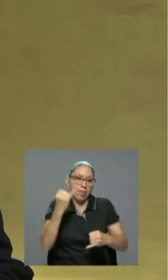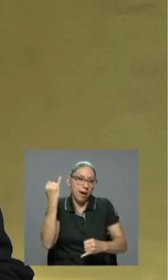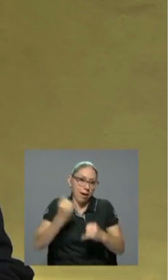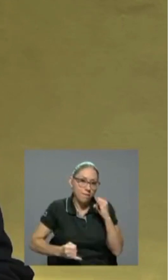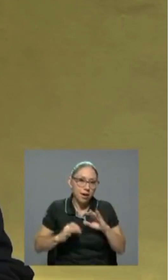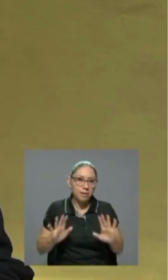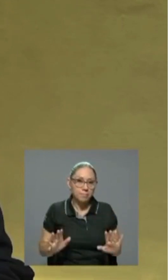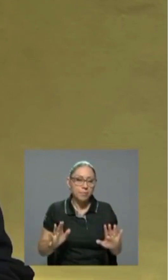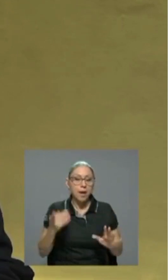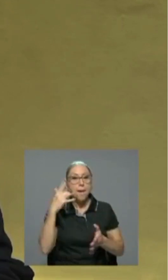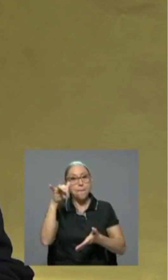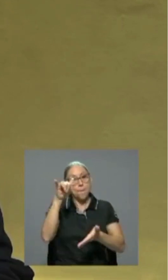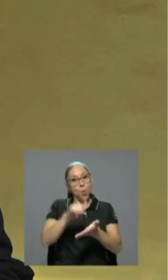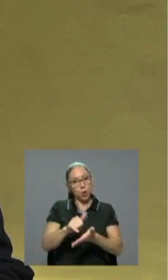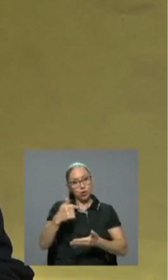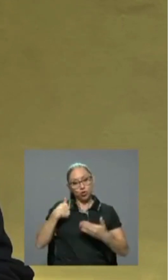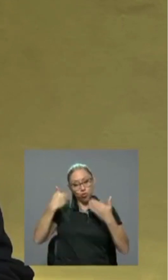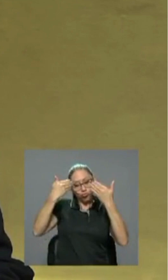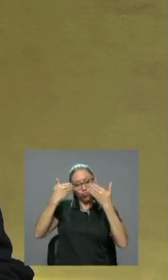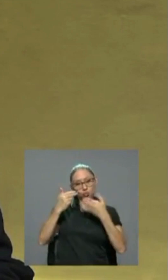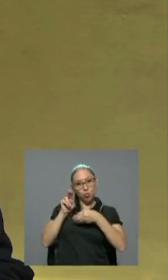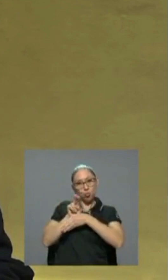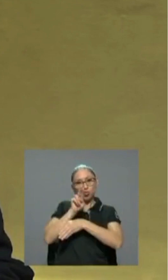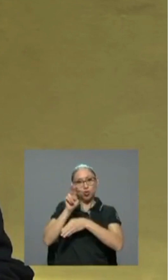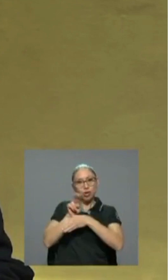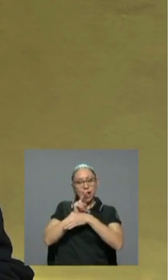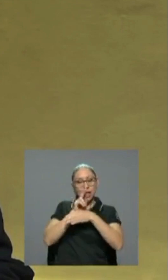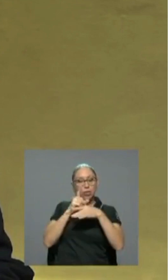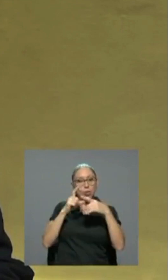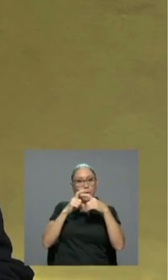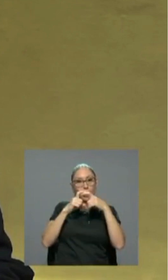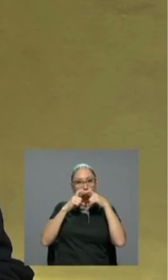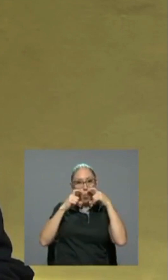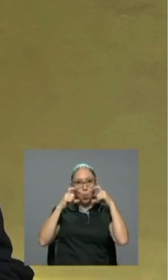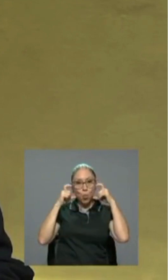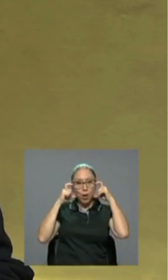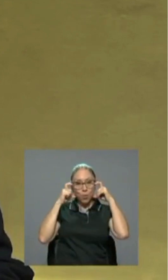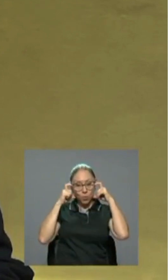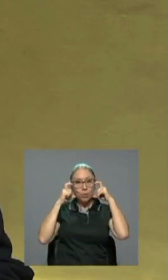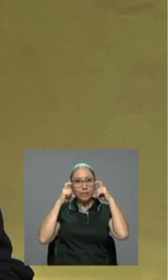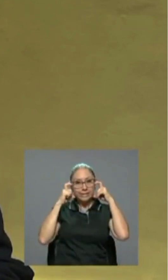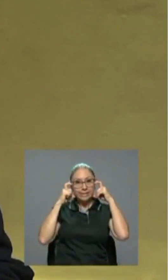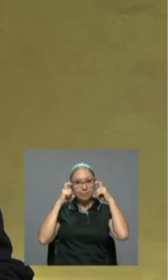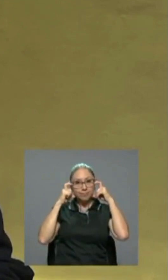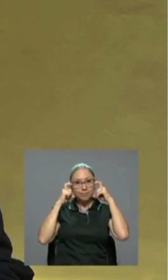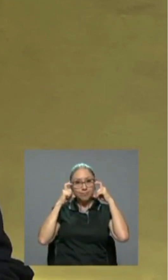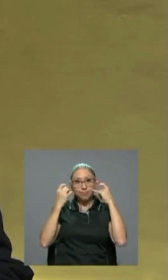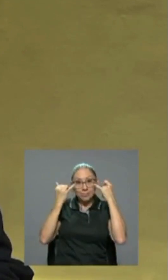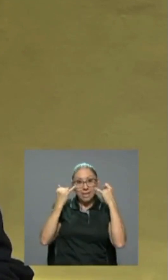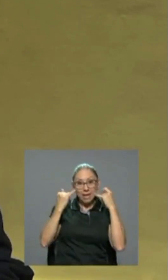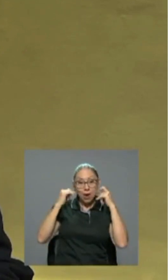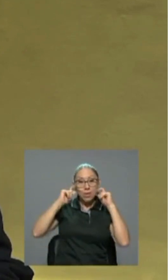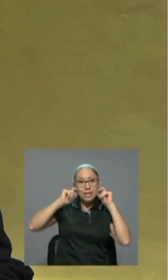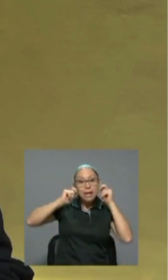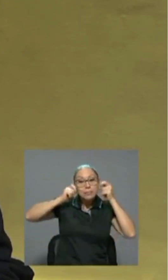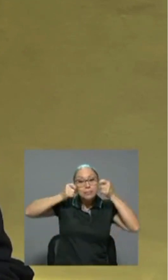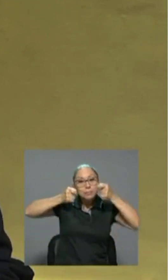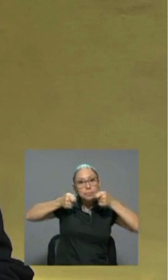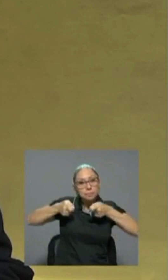estoy usando el cubrebocas, del cual me voy a desprender